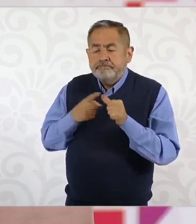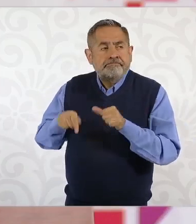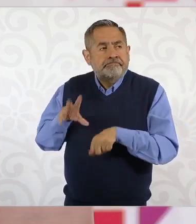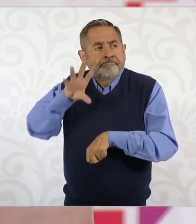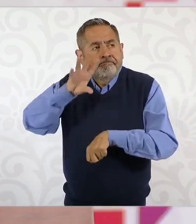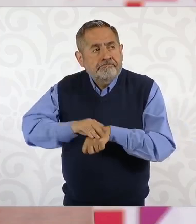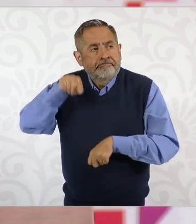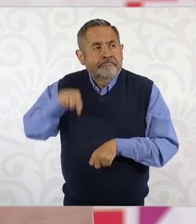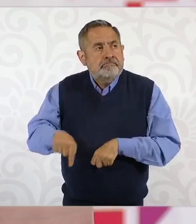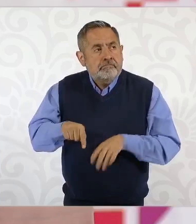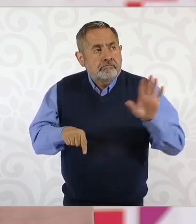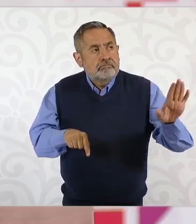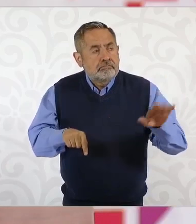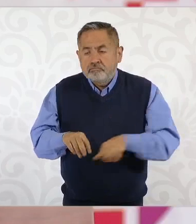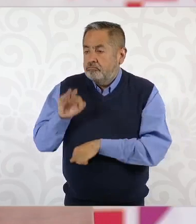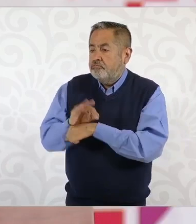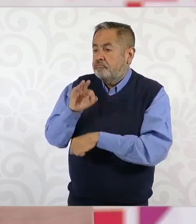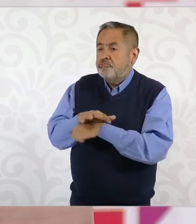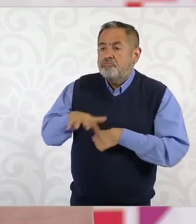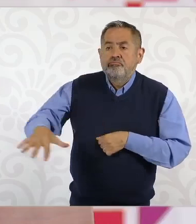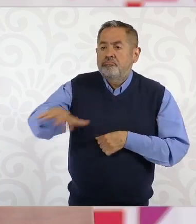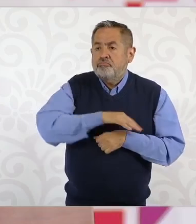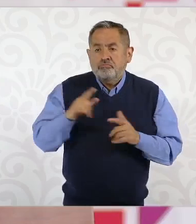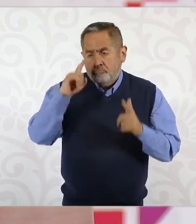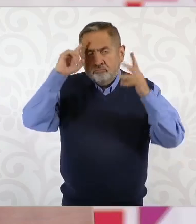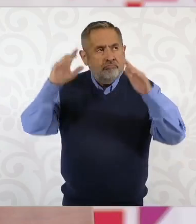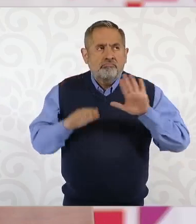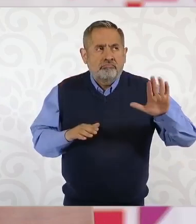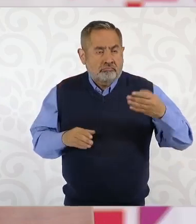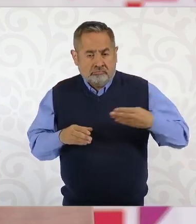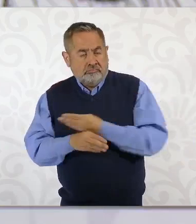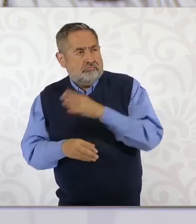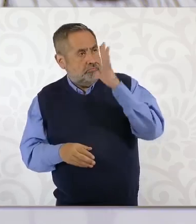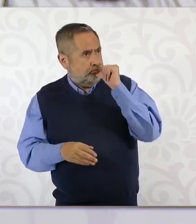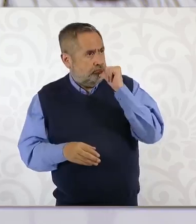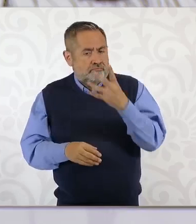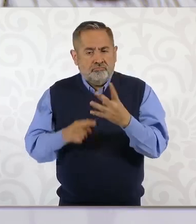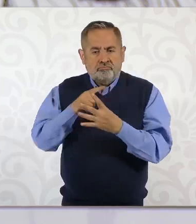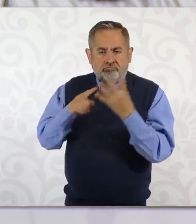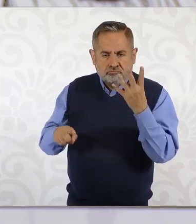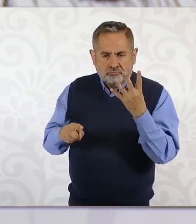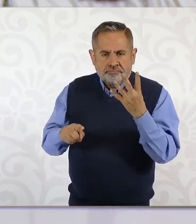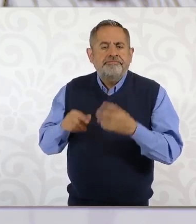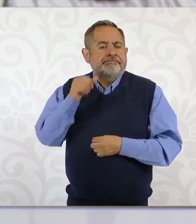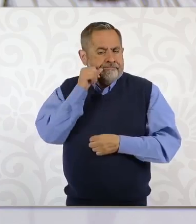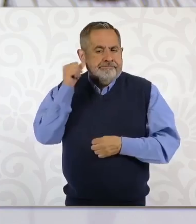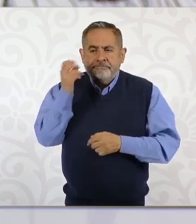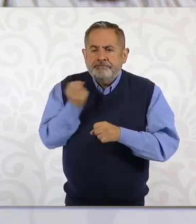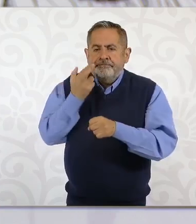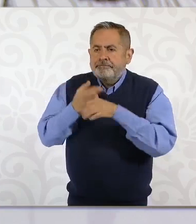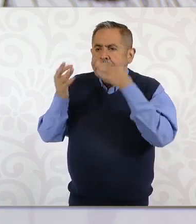marco de protección y de defensa de nuestra soberanía, con los 4 principios que incluso ayer el